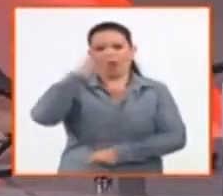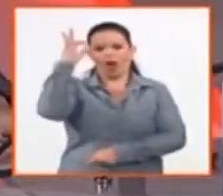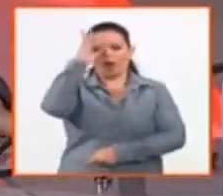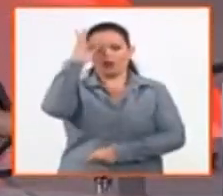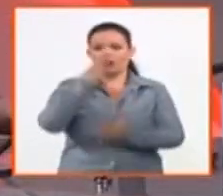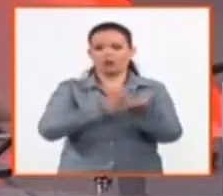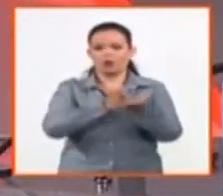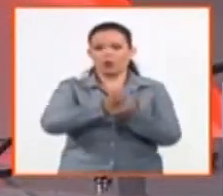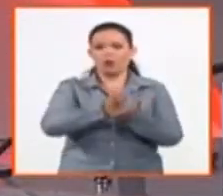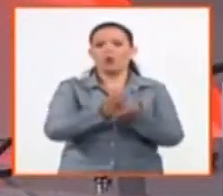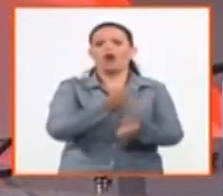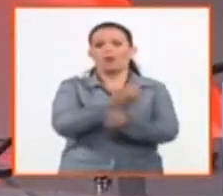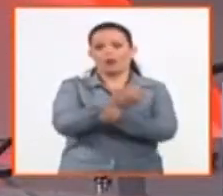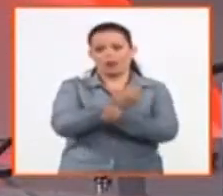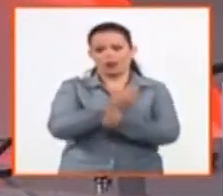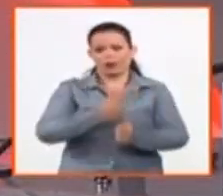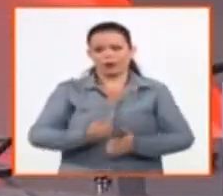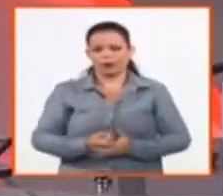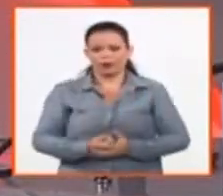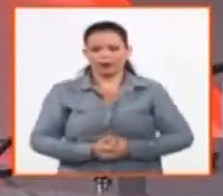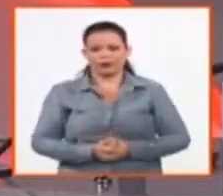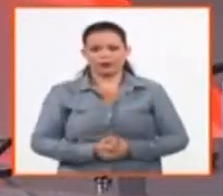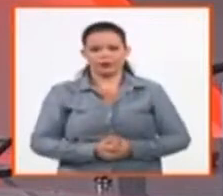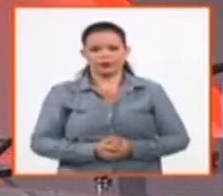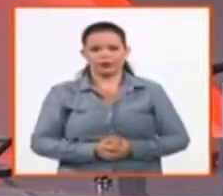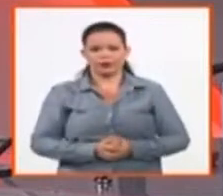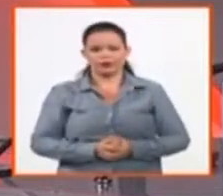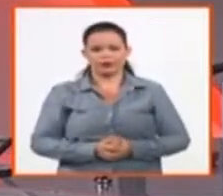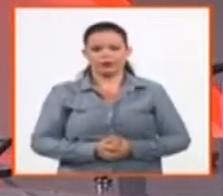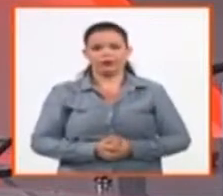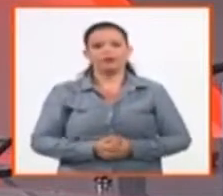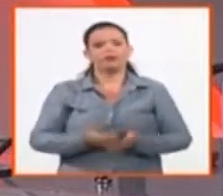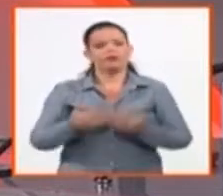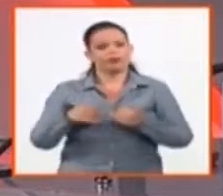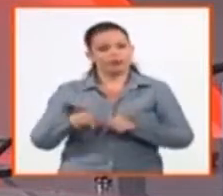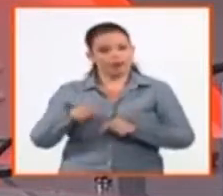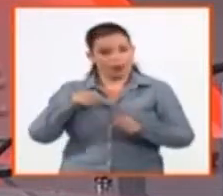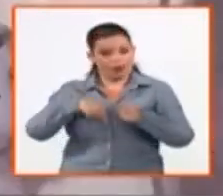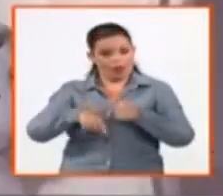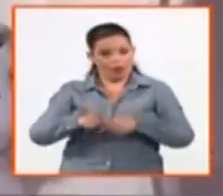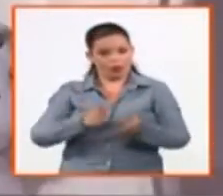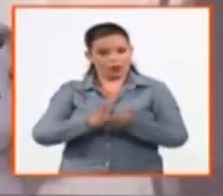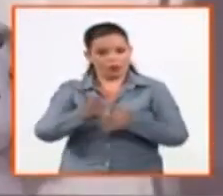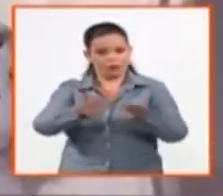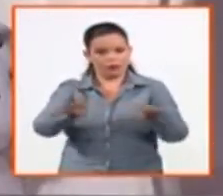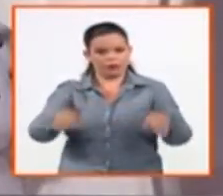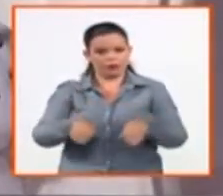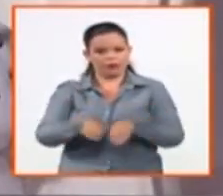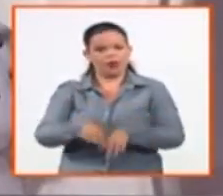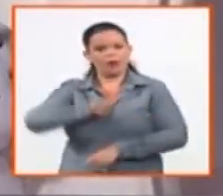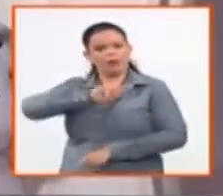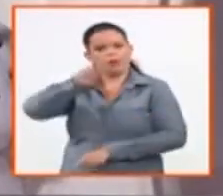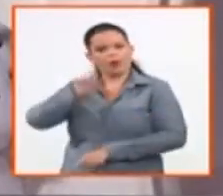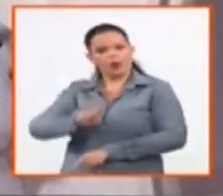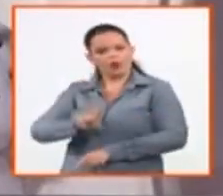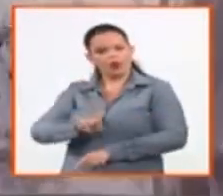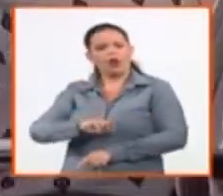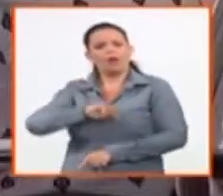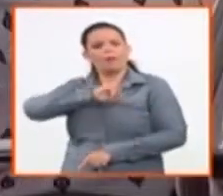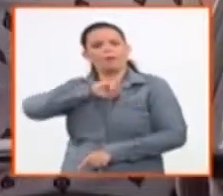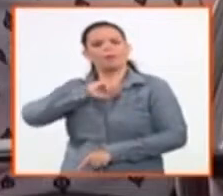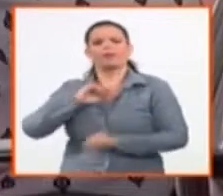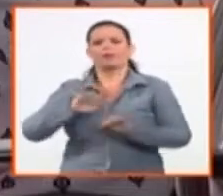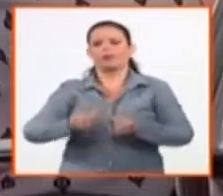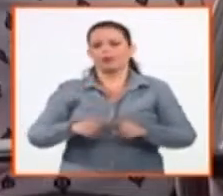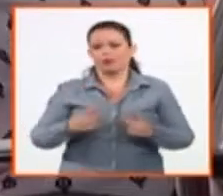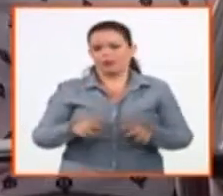Bueno, María Elena, vamos a comenzar por esa noticia precisamente que se da. Y la pregunta es, después de los talibanes hipotéticamente,